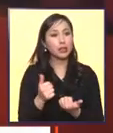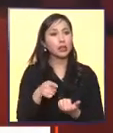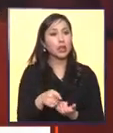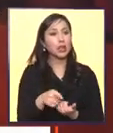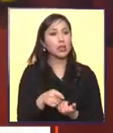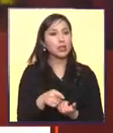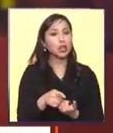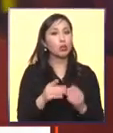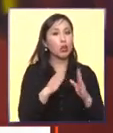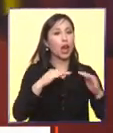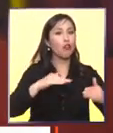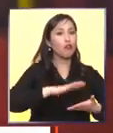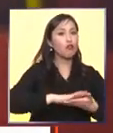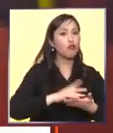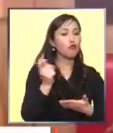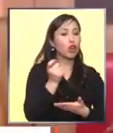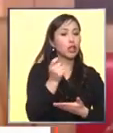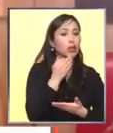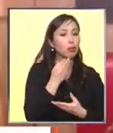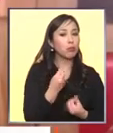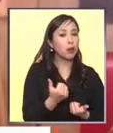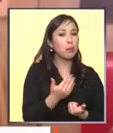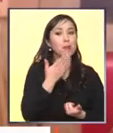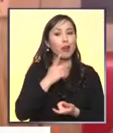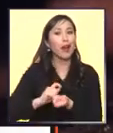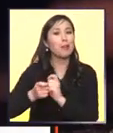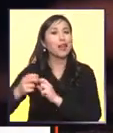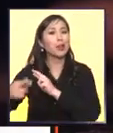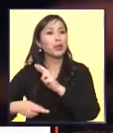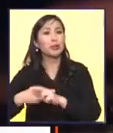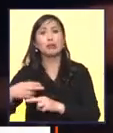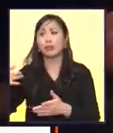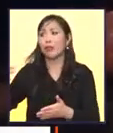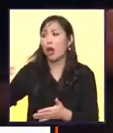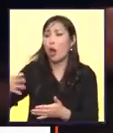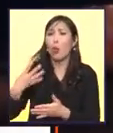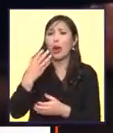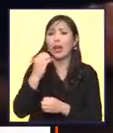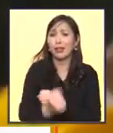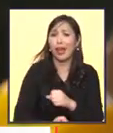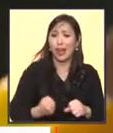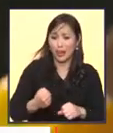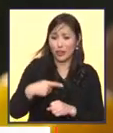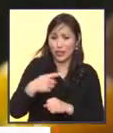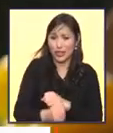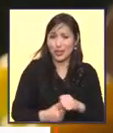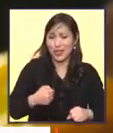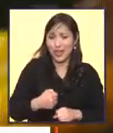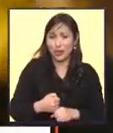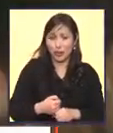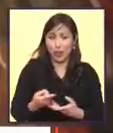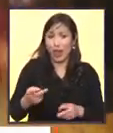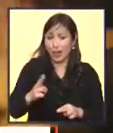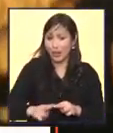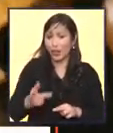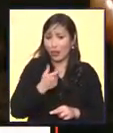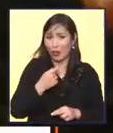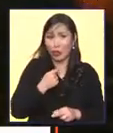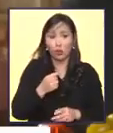tan bien, ¿por qué no hacemos un restaurante? Y aquí llevamos 40 años, este año cumplimos 40 años, haciendo lo que nos gusta. Preparamos